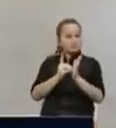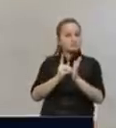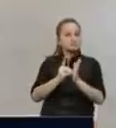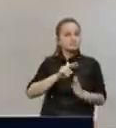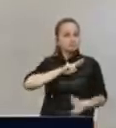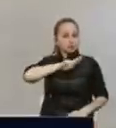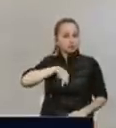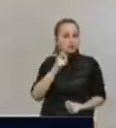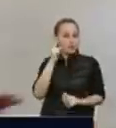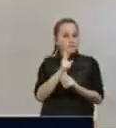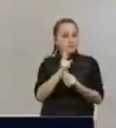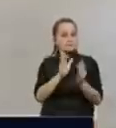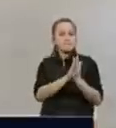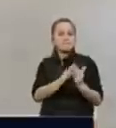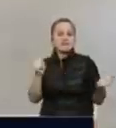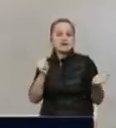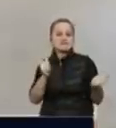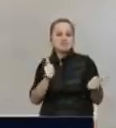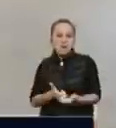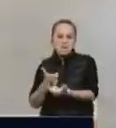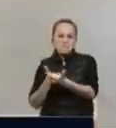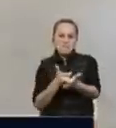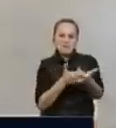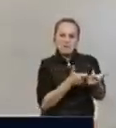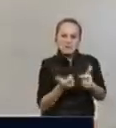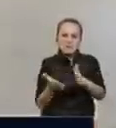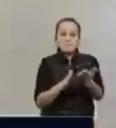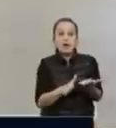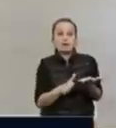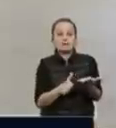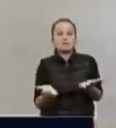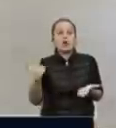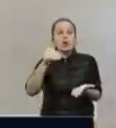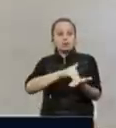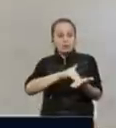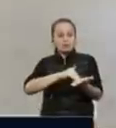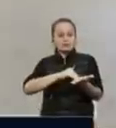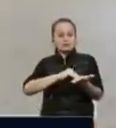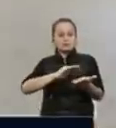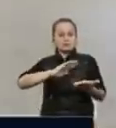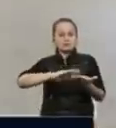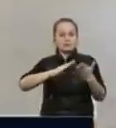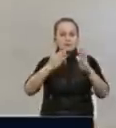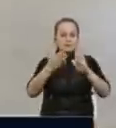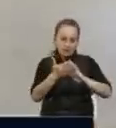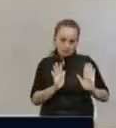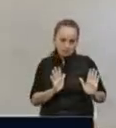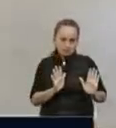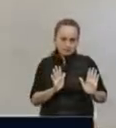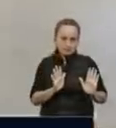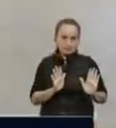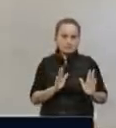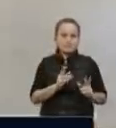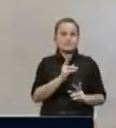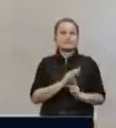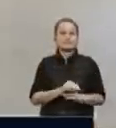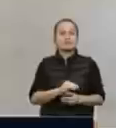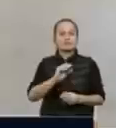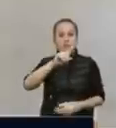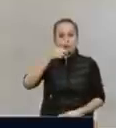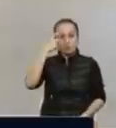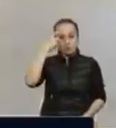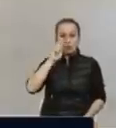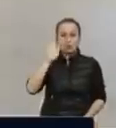levantamos cualquier acción acá y volvemos a la paz. Y la respuesta del